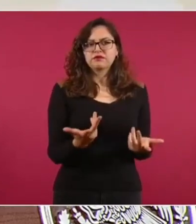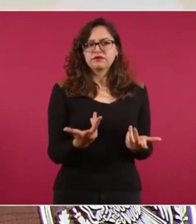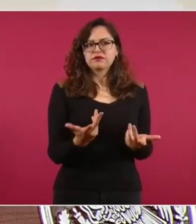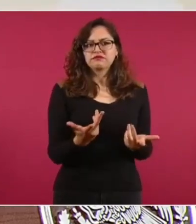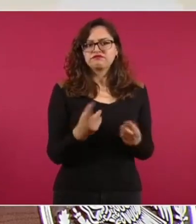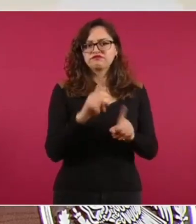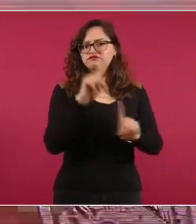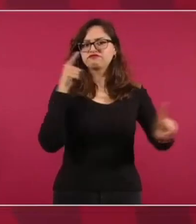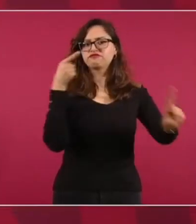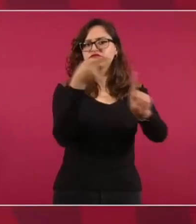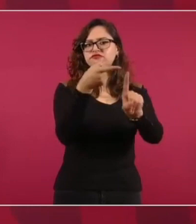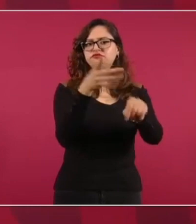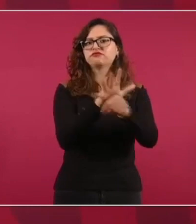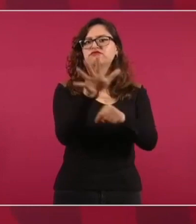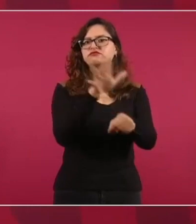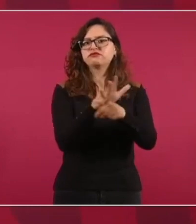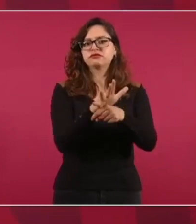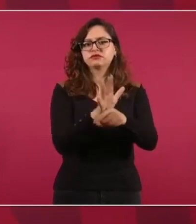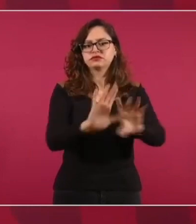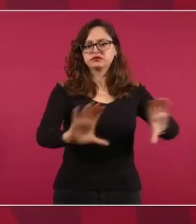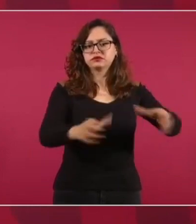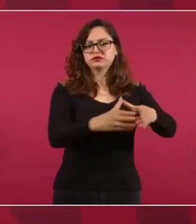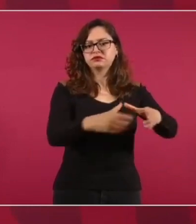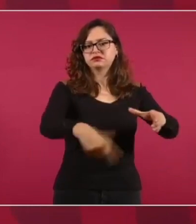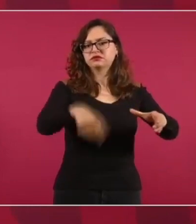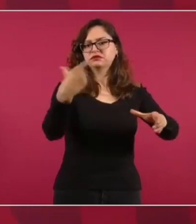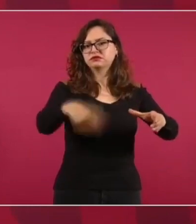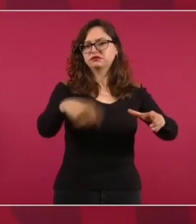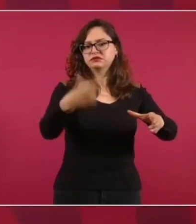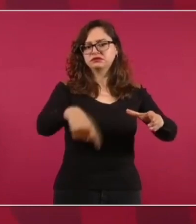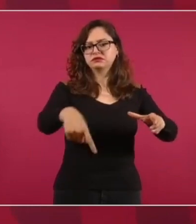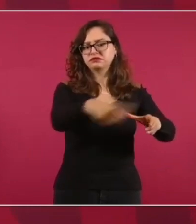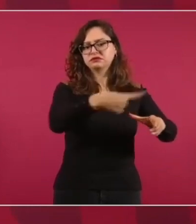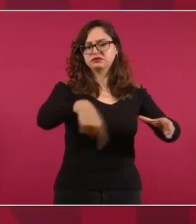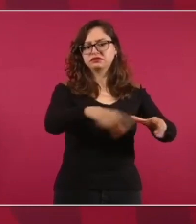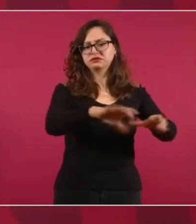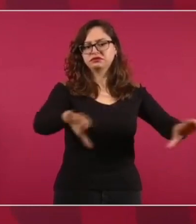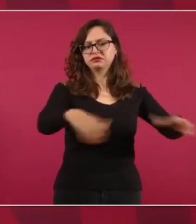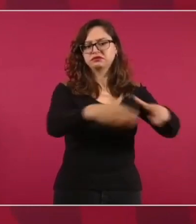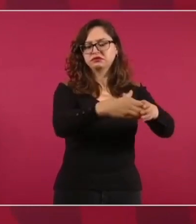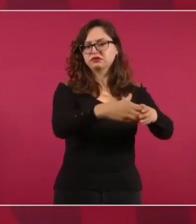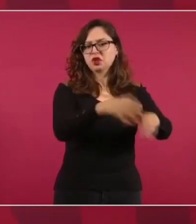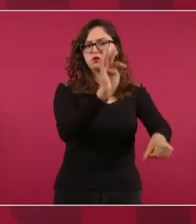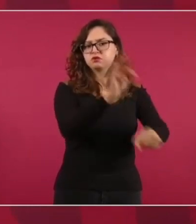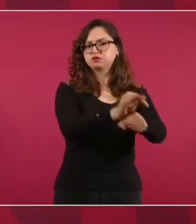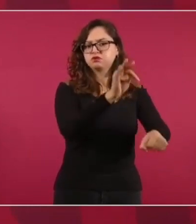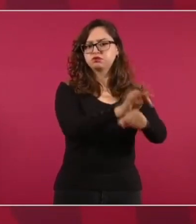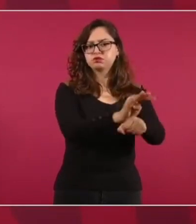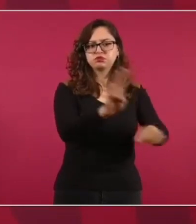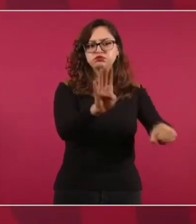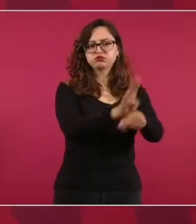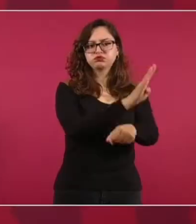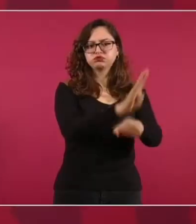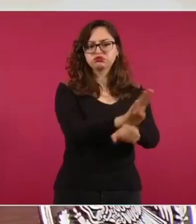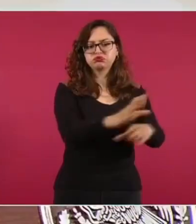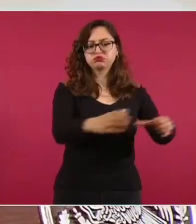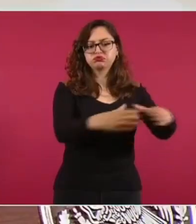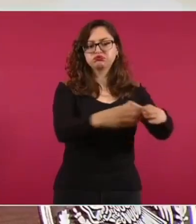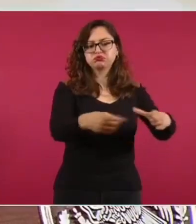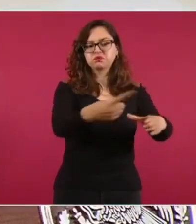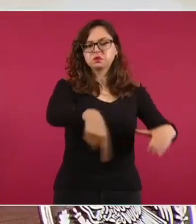a la oligarquía y permitirles saquear y actuar de manera